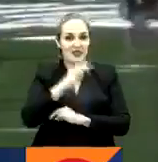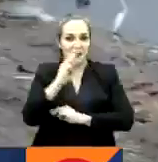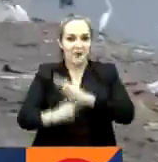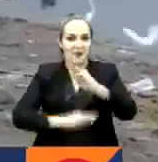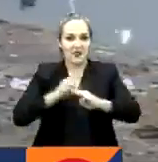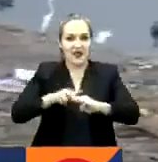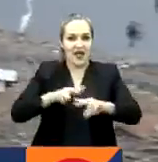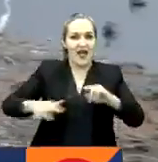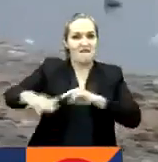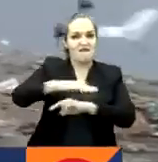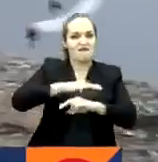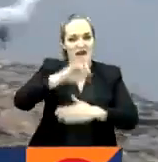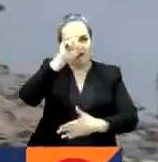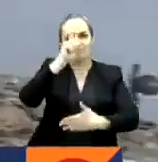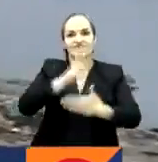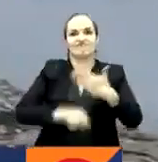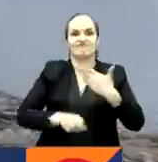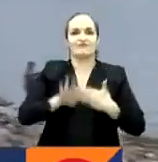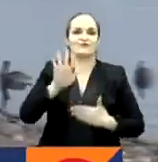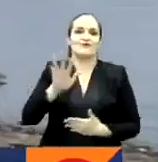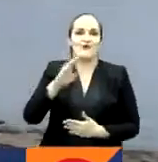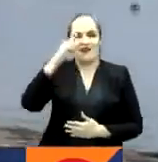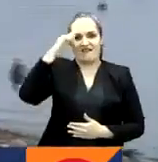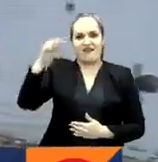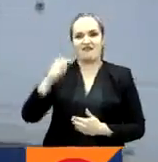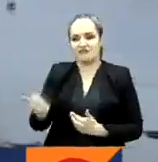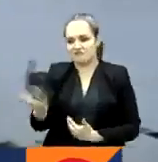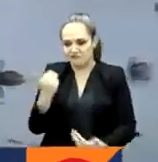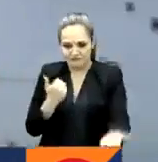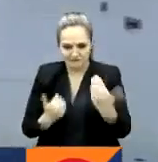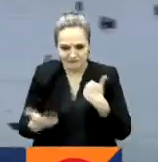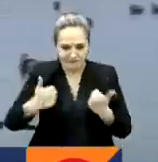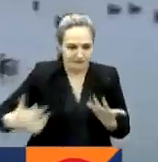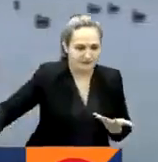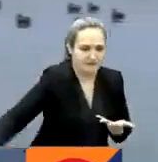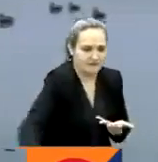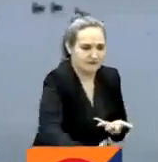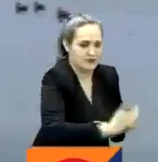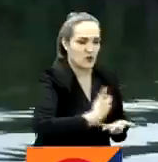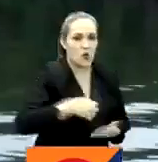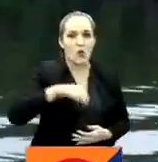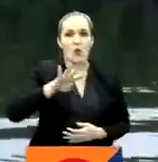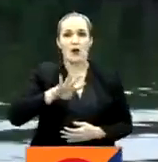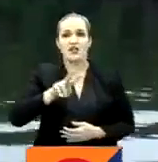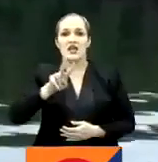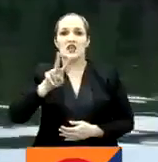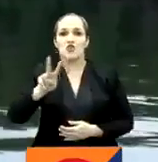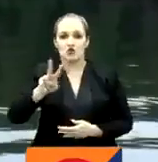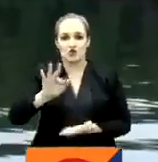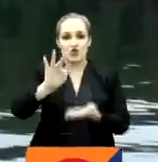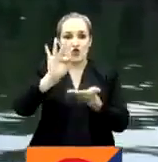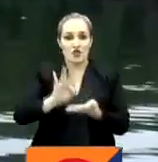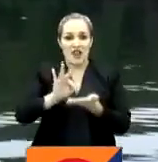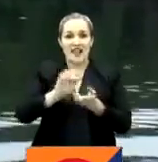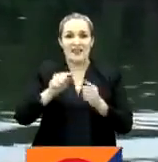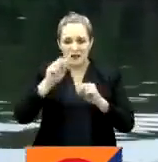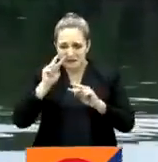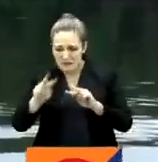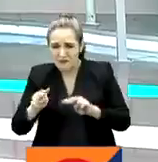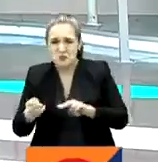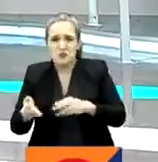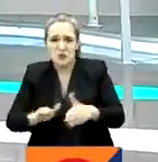jornada de limpieza en la que extrajo 42 toneladas de basura y encontró varias especies muertas en los puntos más críticos de la